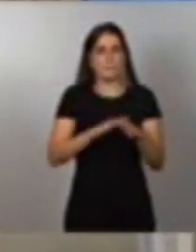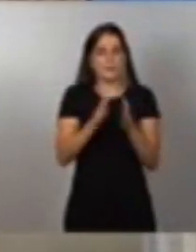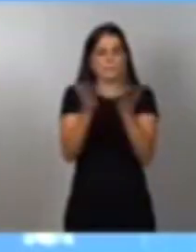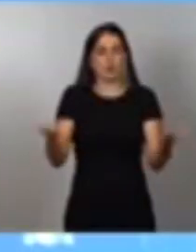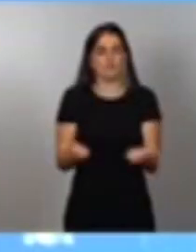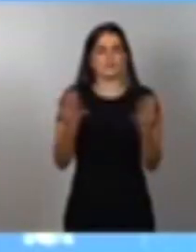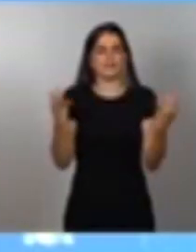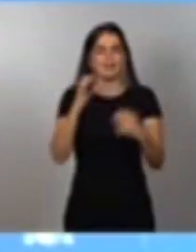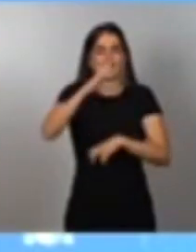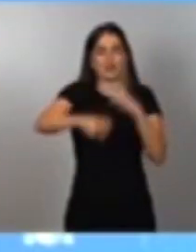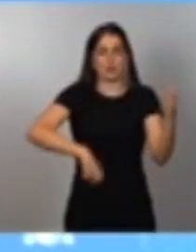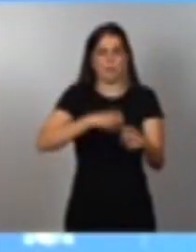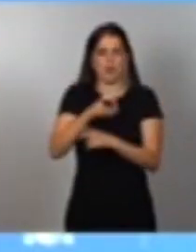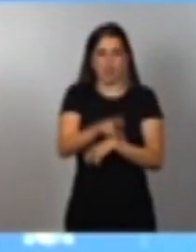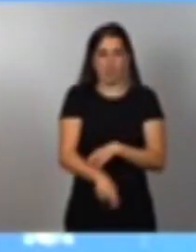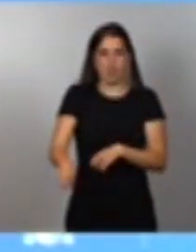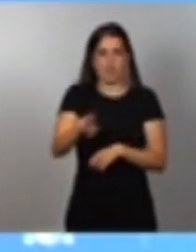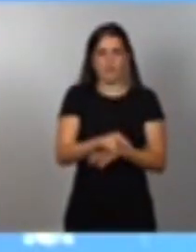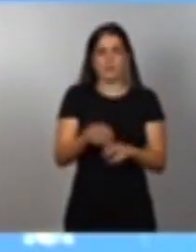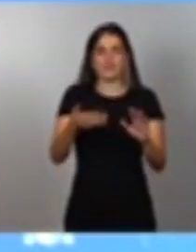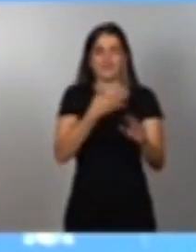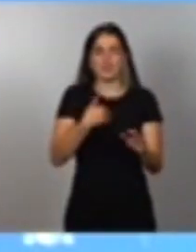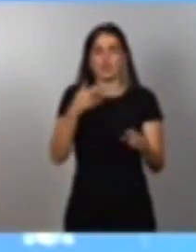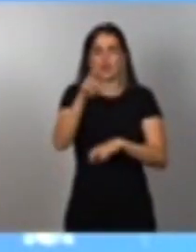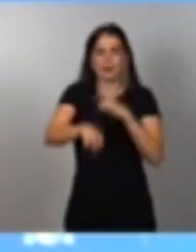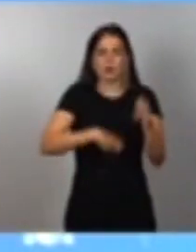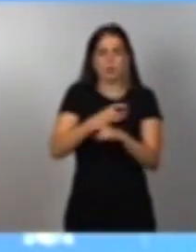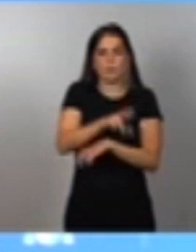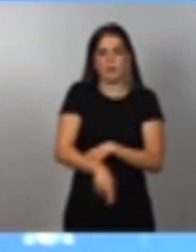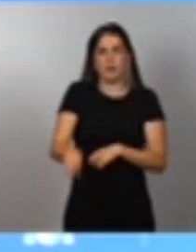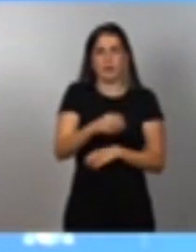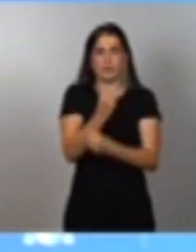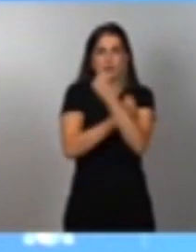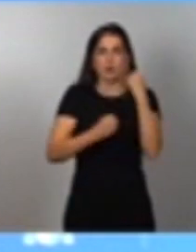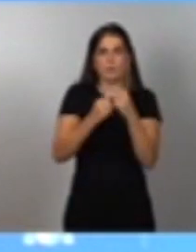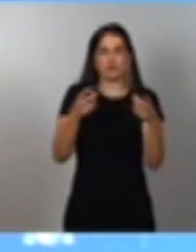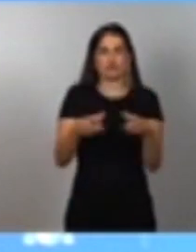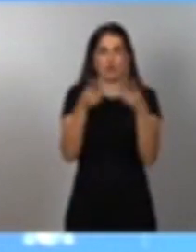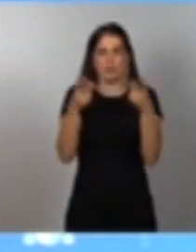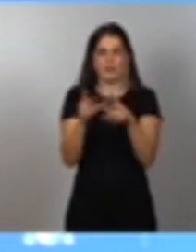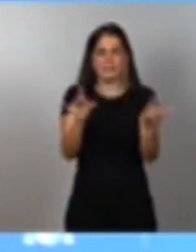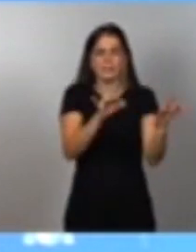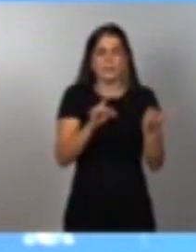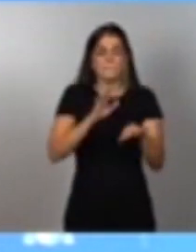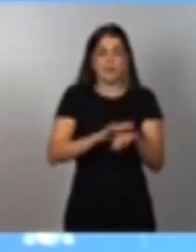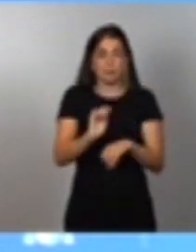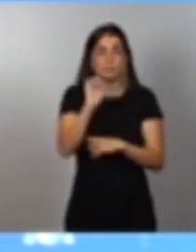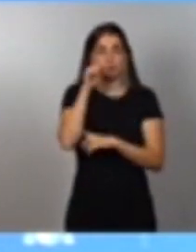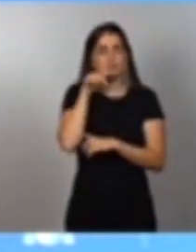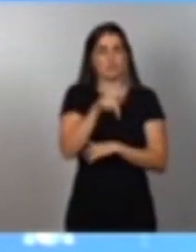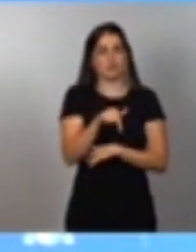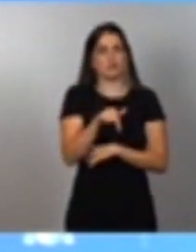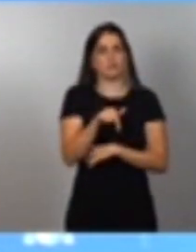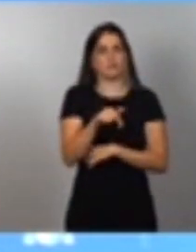Nuestra prioridad, en consecuencia, es la recuperación económica, social y territorial. Y para lograr esa recuperación social, económica y